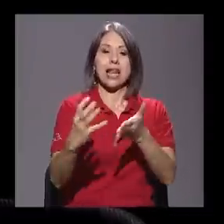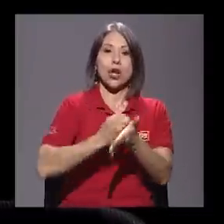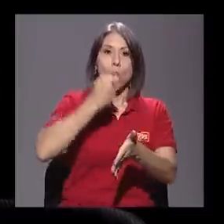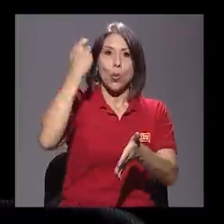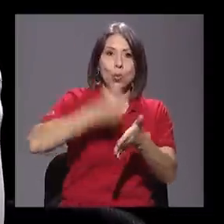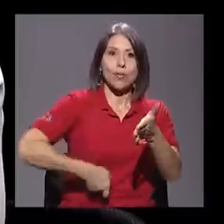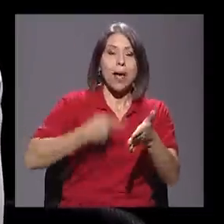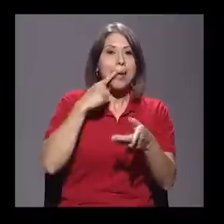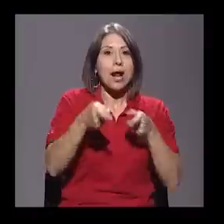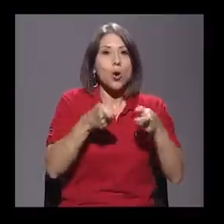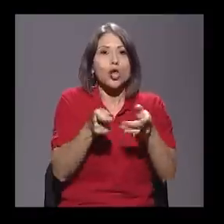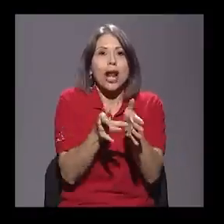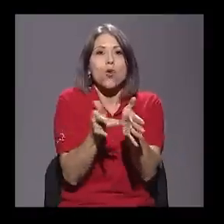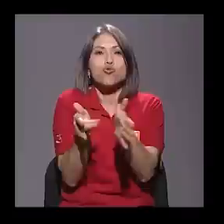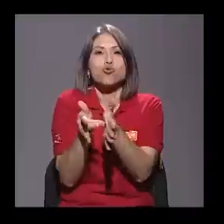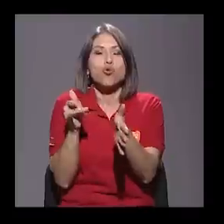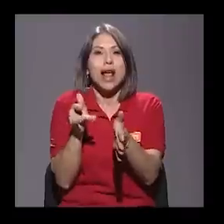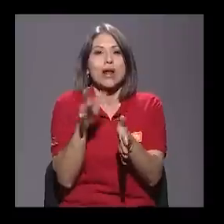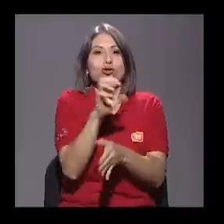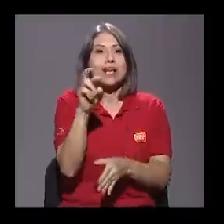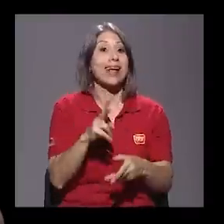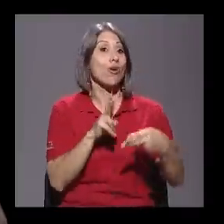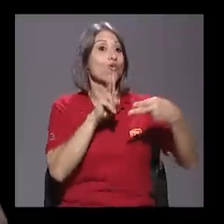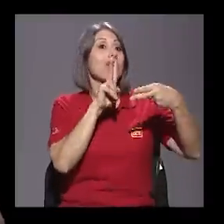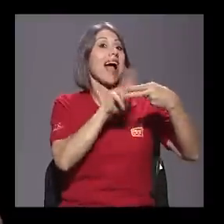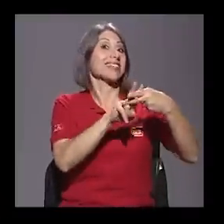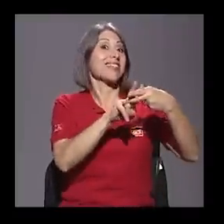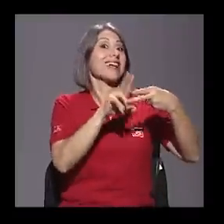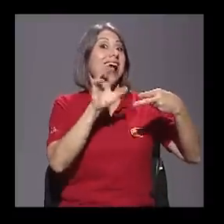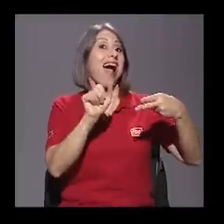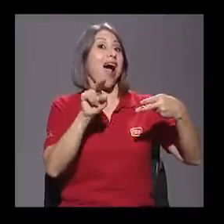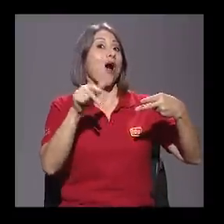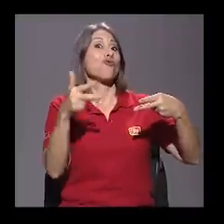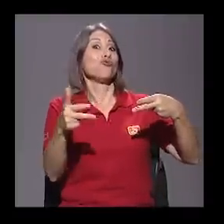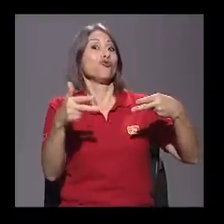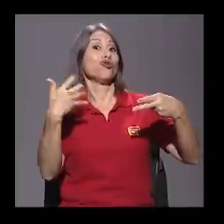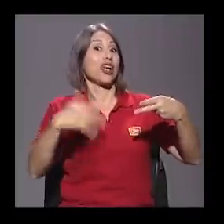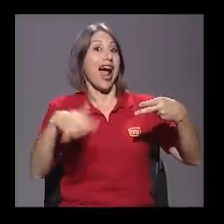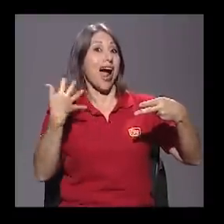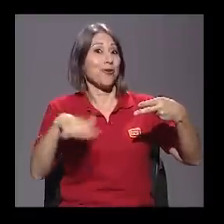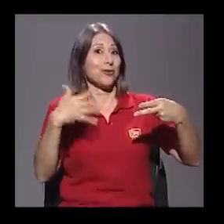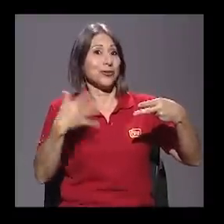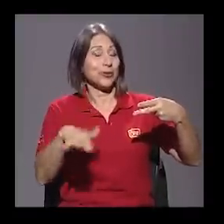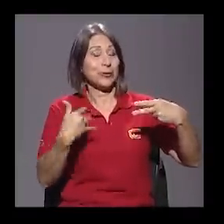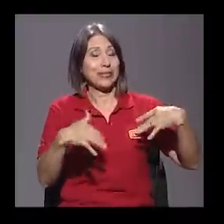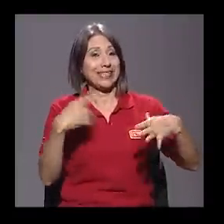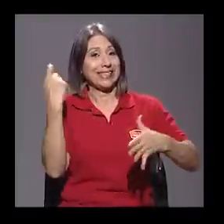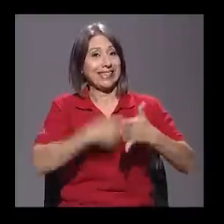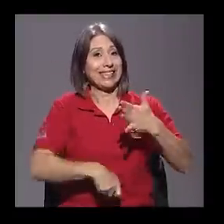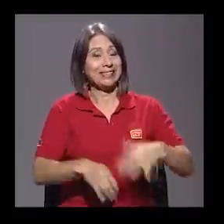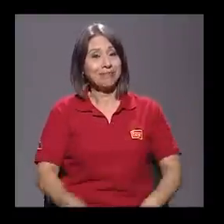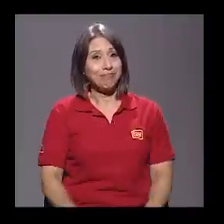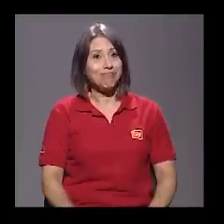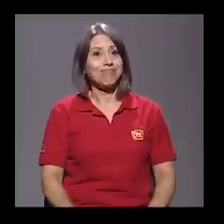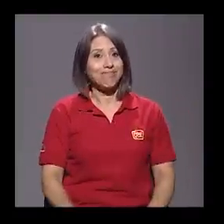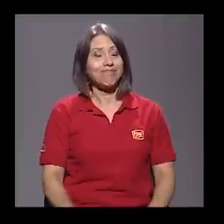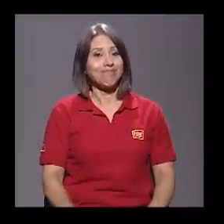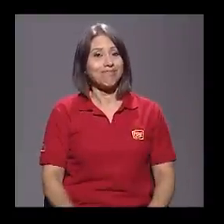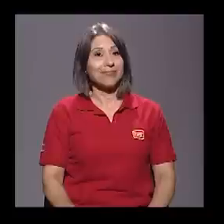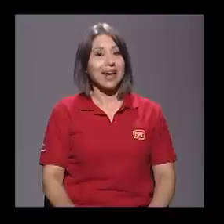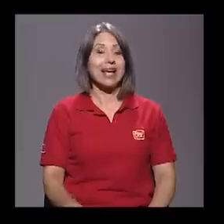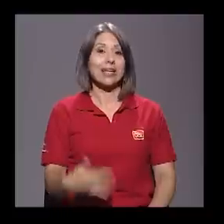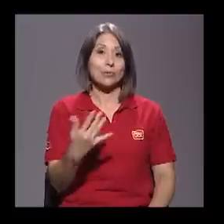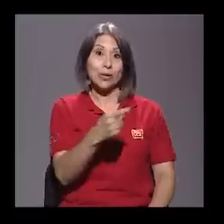controlar esa usura en Costa Rica. Voy a ponerle un hashtag. ¡Auch! ¡Qué rudo! Sofía nos dice